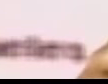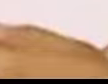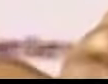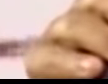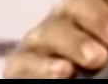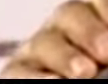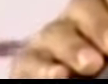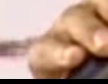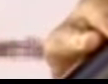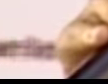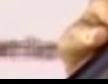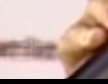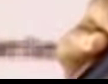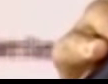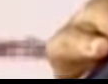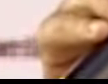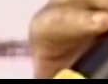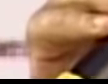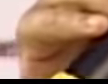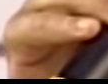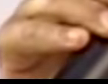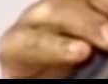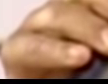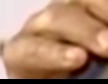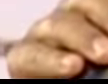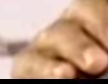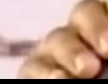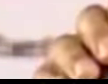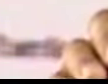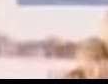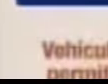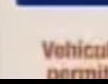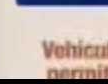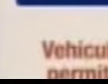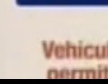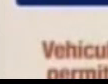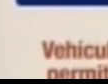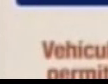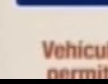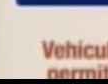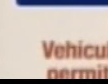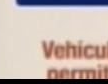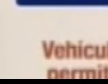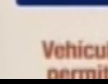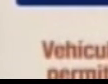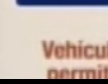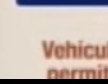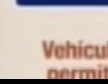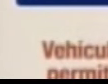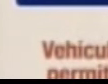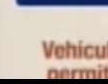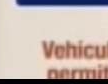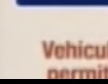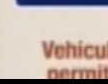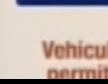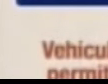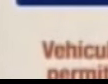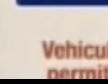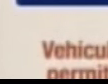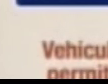contaminación. Ya vamos a ver. Mantenimiento, el carro a combustión, $45 por mes, el carro